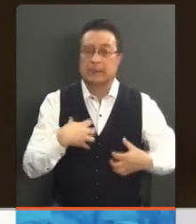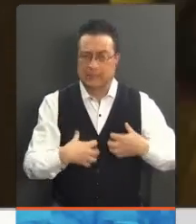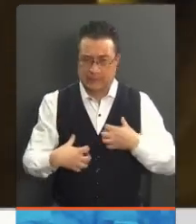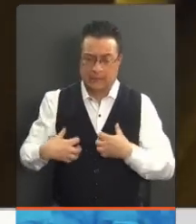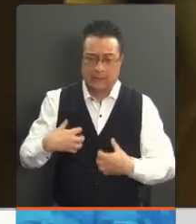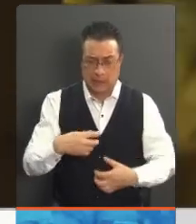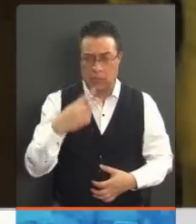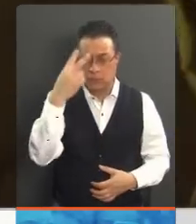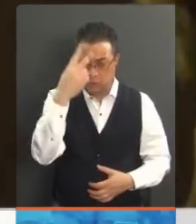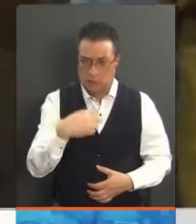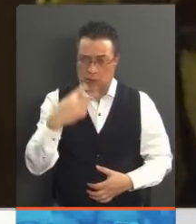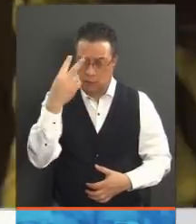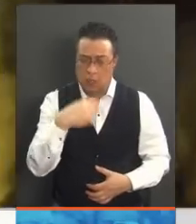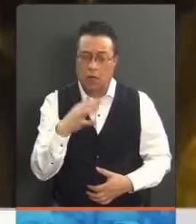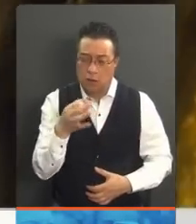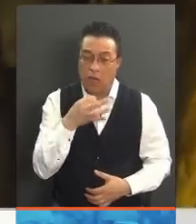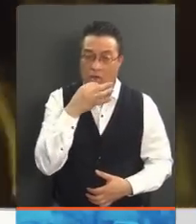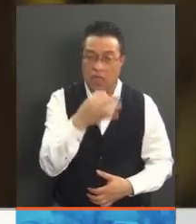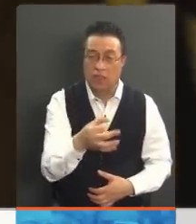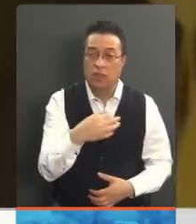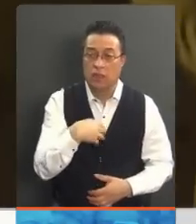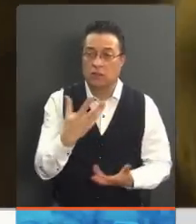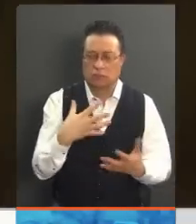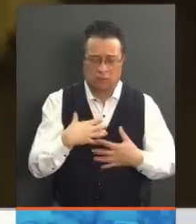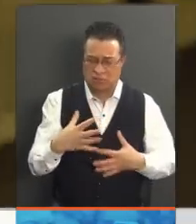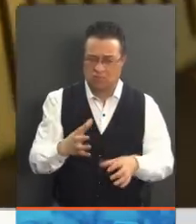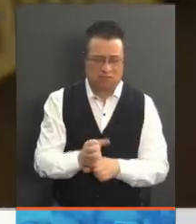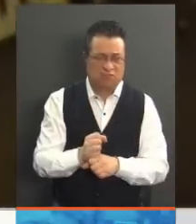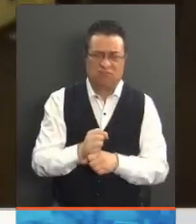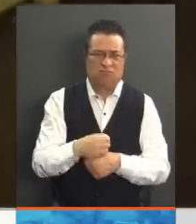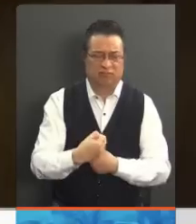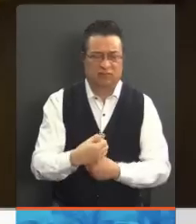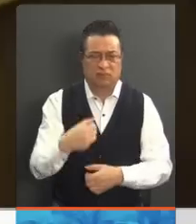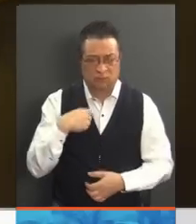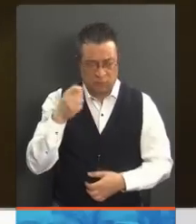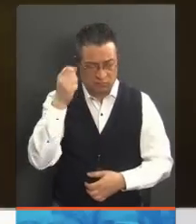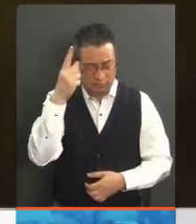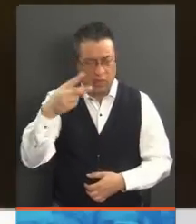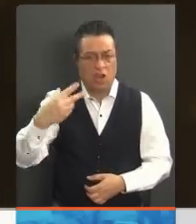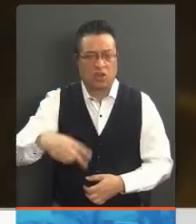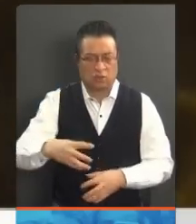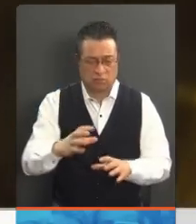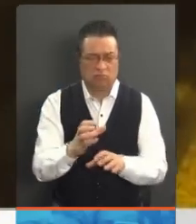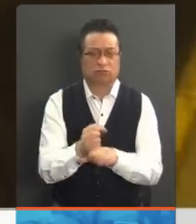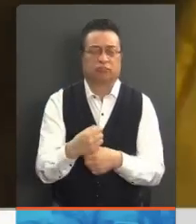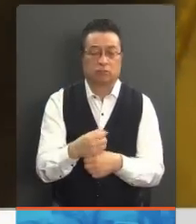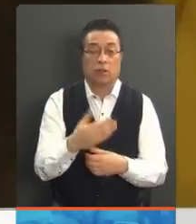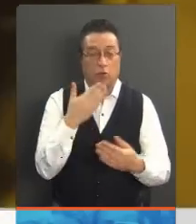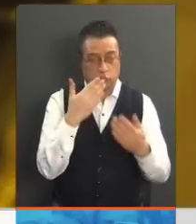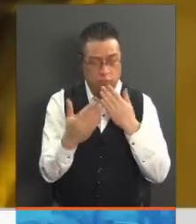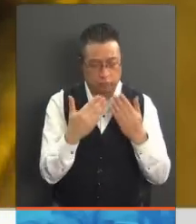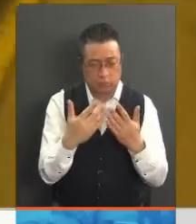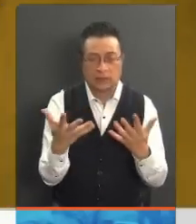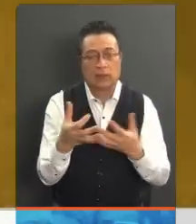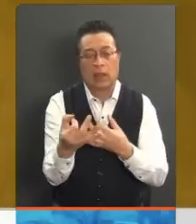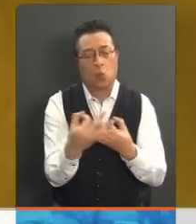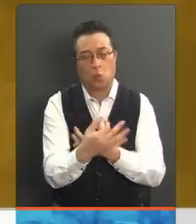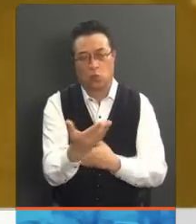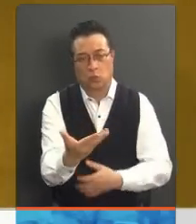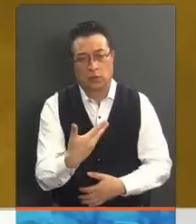llorando. Dicen que tienen el alma desgarrada al conocer esta noticia. Conversamos con ellos y esto fue lo que nos dijeron.